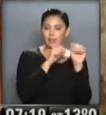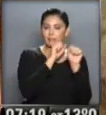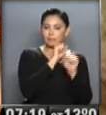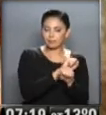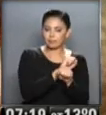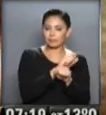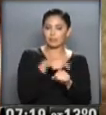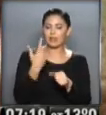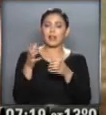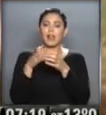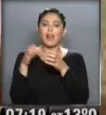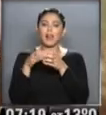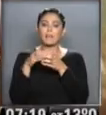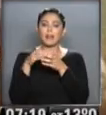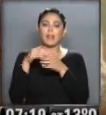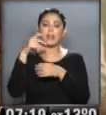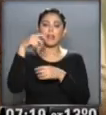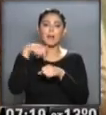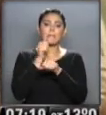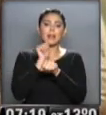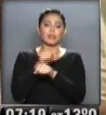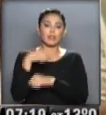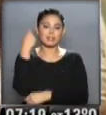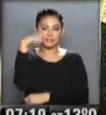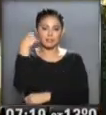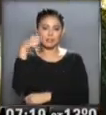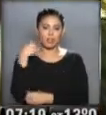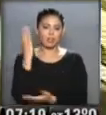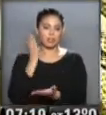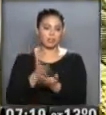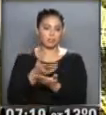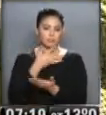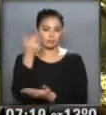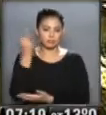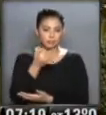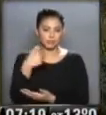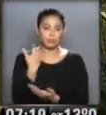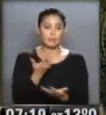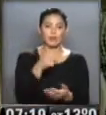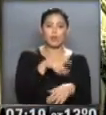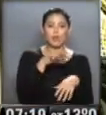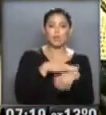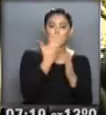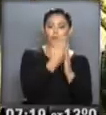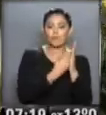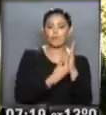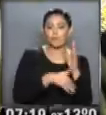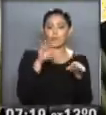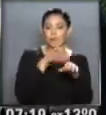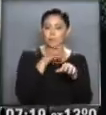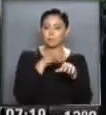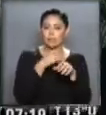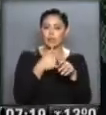por la Cámara de Apelaciones y Garantías de San Isidro, que tomó esta decisión, pero como los informes médicos que convencieron a los camaristas